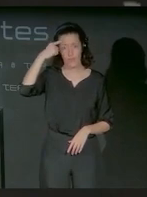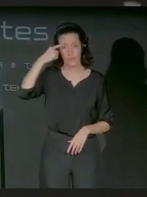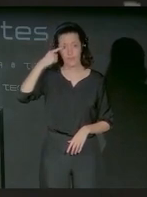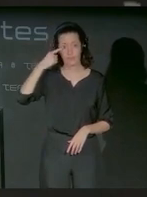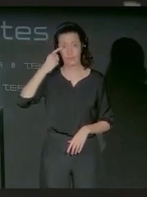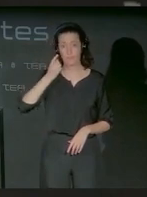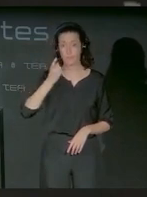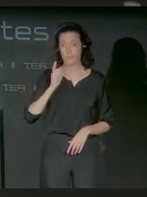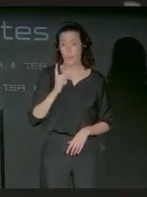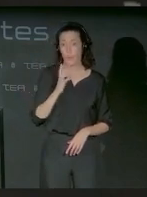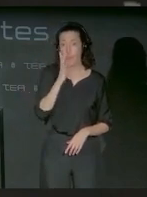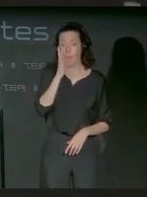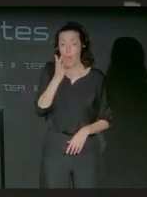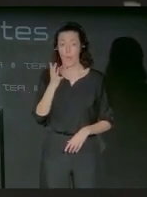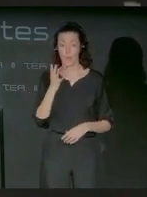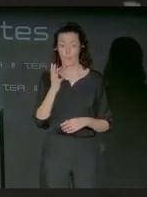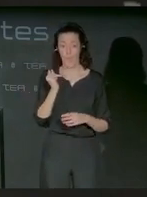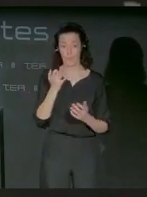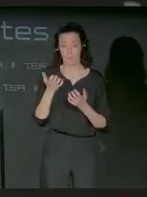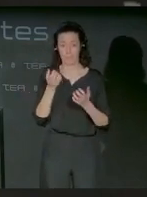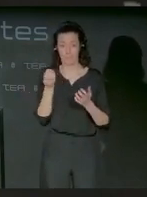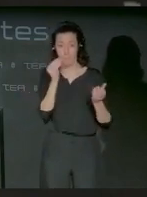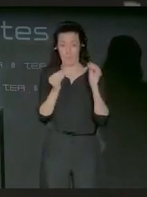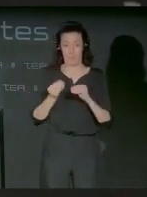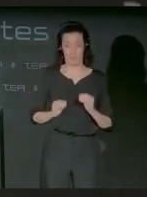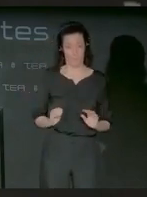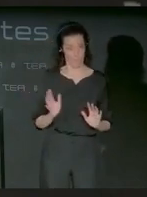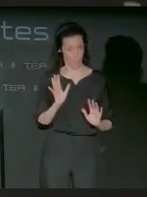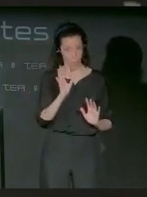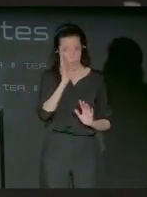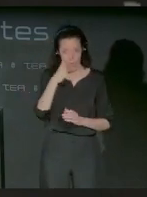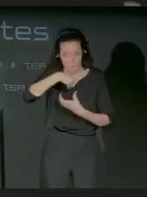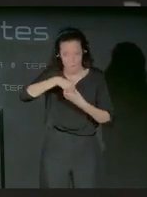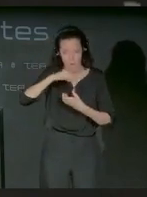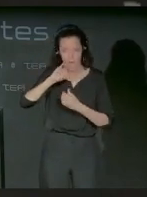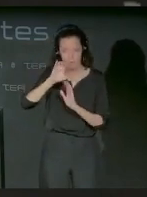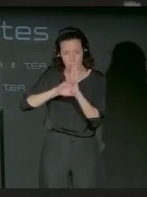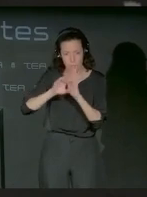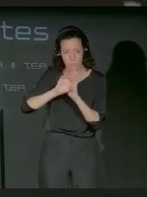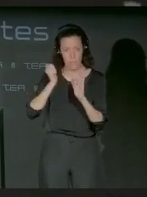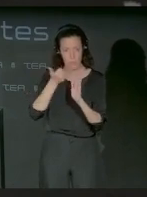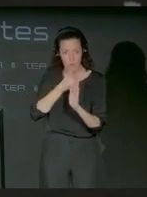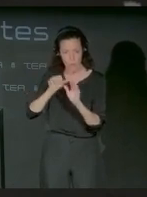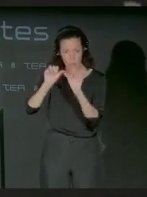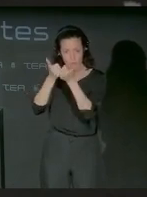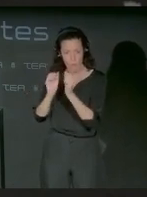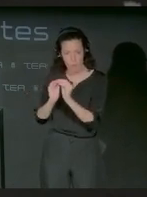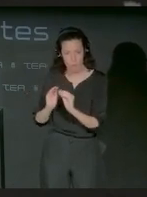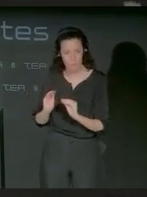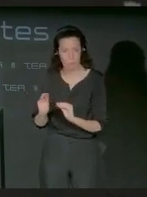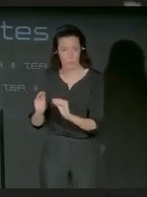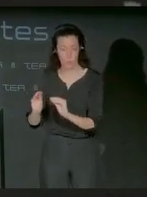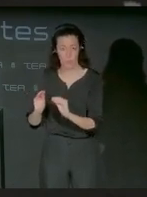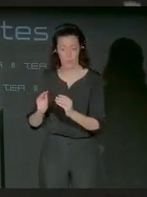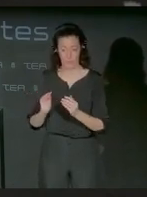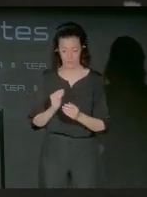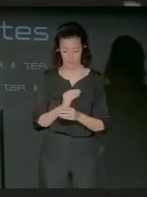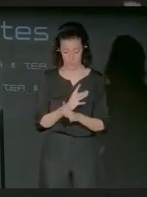únicamente la suma de factores sino en unas dinámicas y códigos que le son propios con una interacción directa de la obra con el